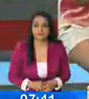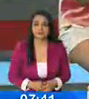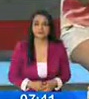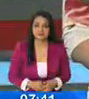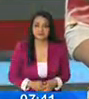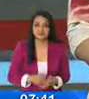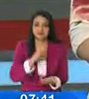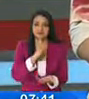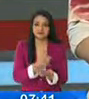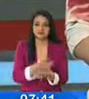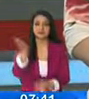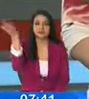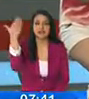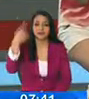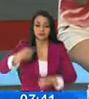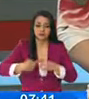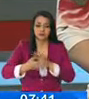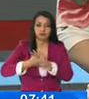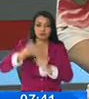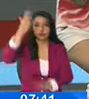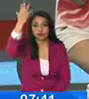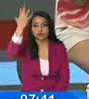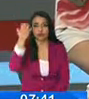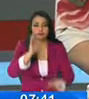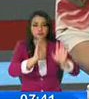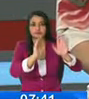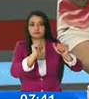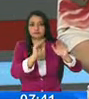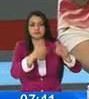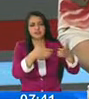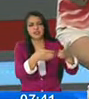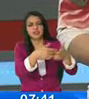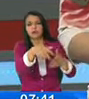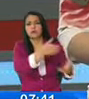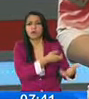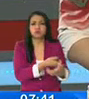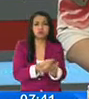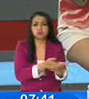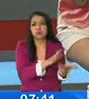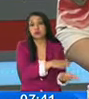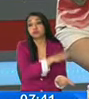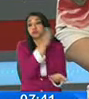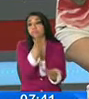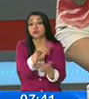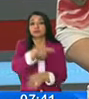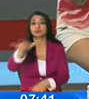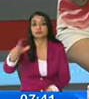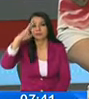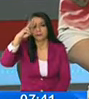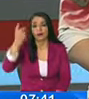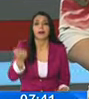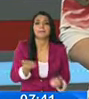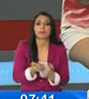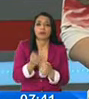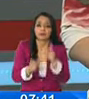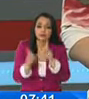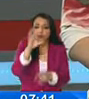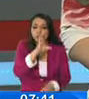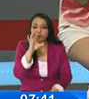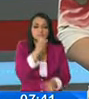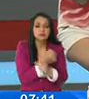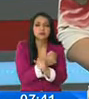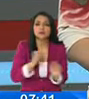Así es, el alcalde de Quito, Mauricio Rodas, despidió al equipo de cuerpo de bomberos que viajó hacia México para colaborar con las labores de búsqueda y